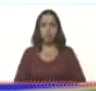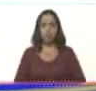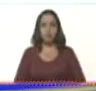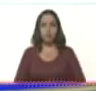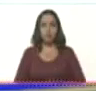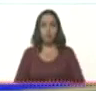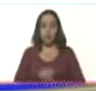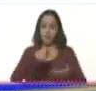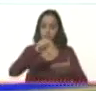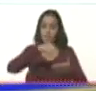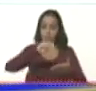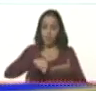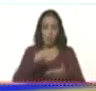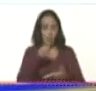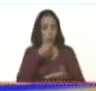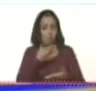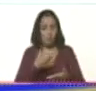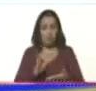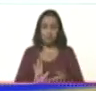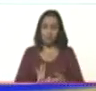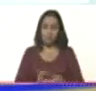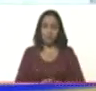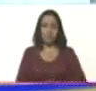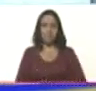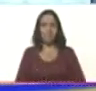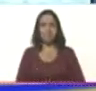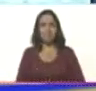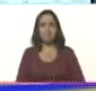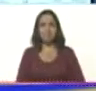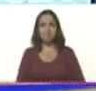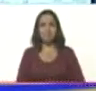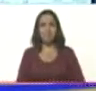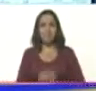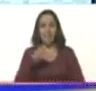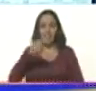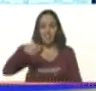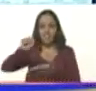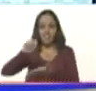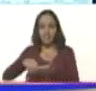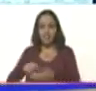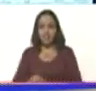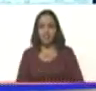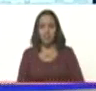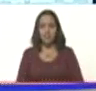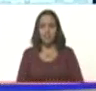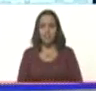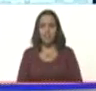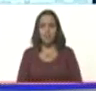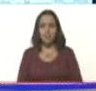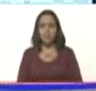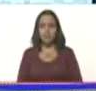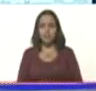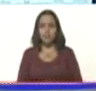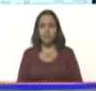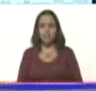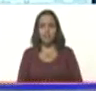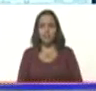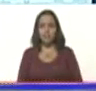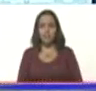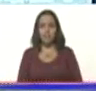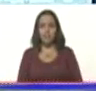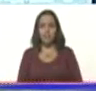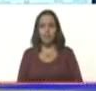bien agraciada. Está la firma de Mervin Maldonado, tiene firma de abogado, ¿vale? Así